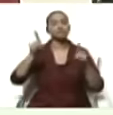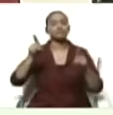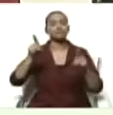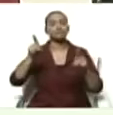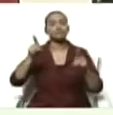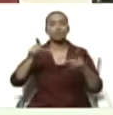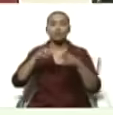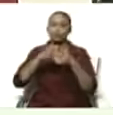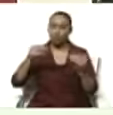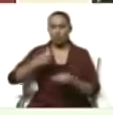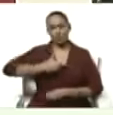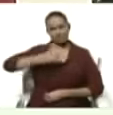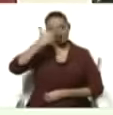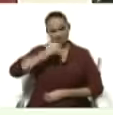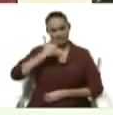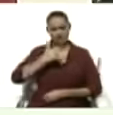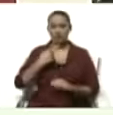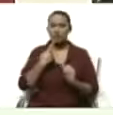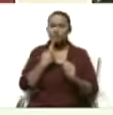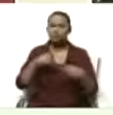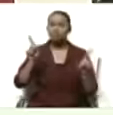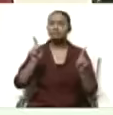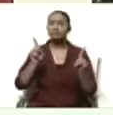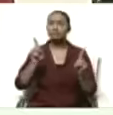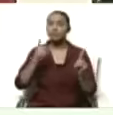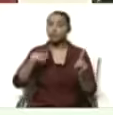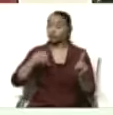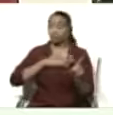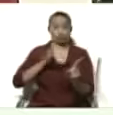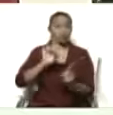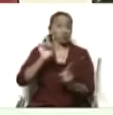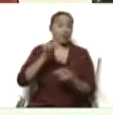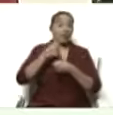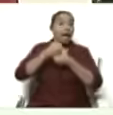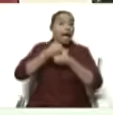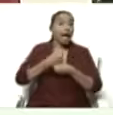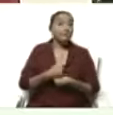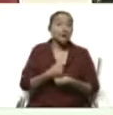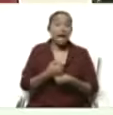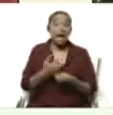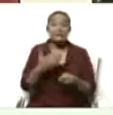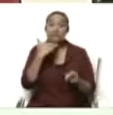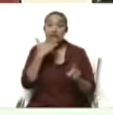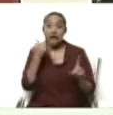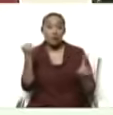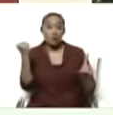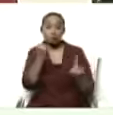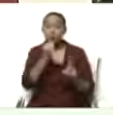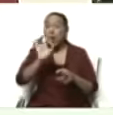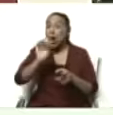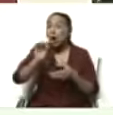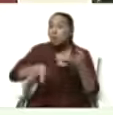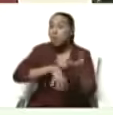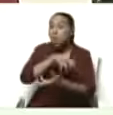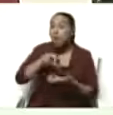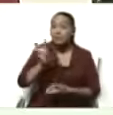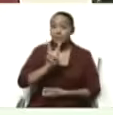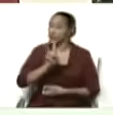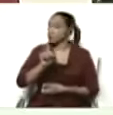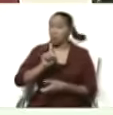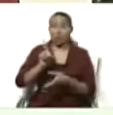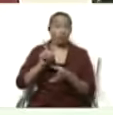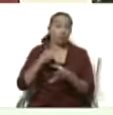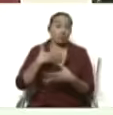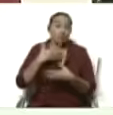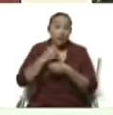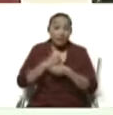hace con toda la seriedad del caso no esperemos que ocurra nosotros no vamos a esperar que ocurra un desastre en Venezuela nosotros vamos a actuar